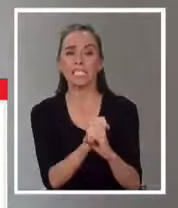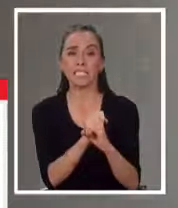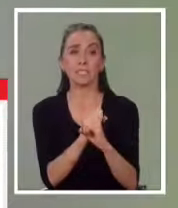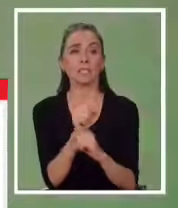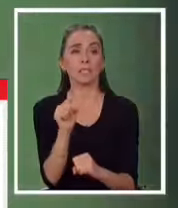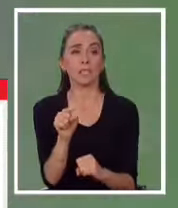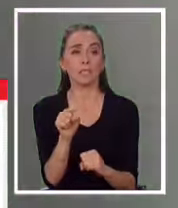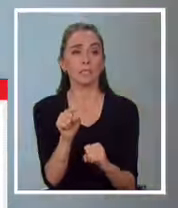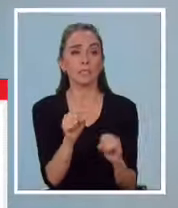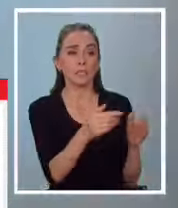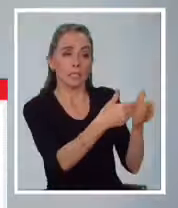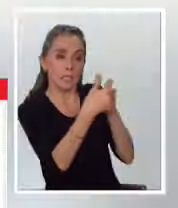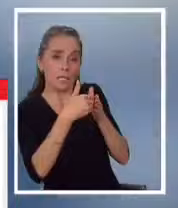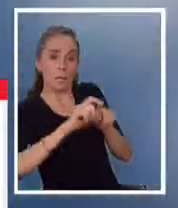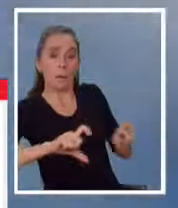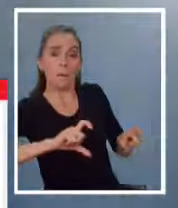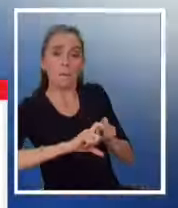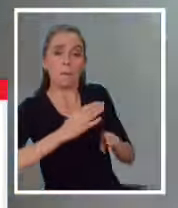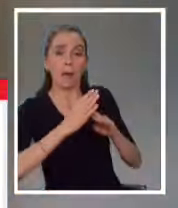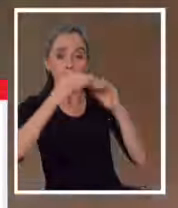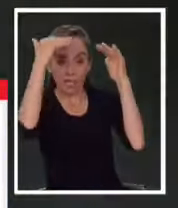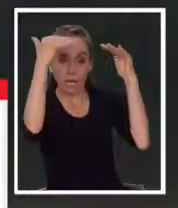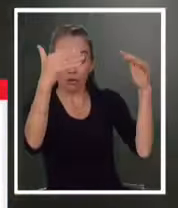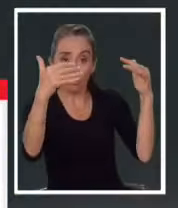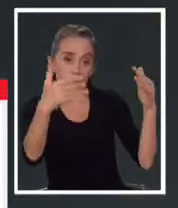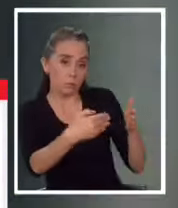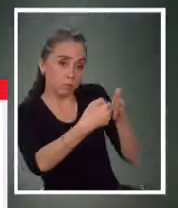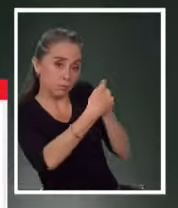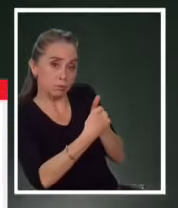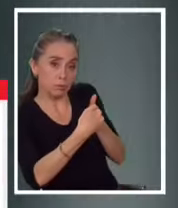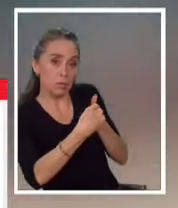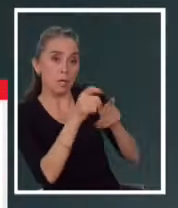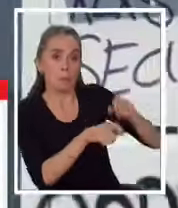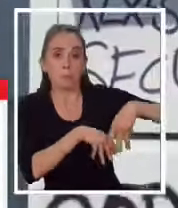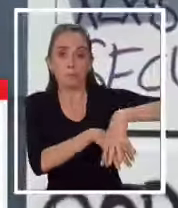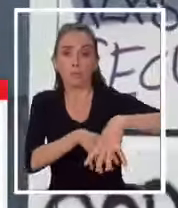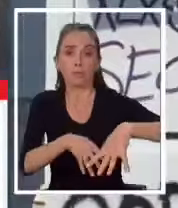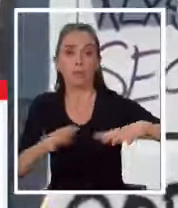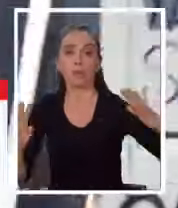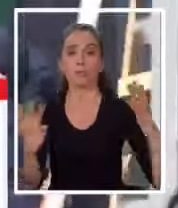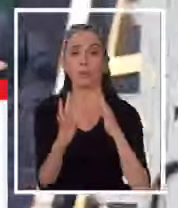Esa que se atrincheró detrás de tablas y toldos para enfrentarse con manifestantes.